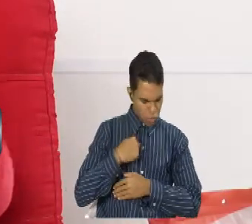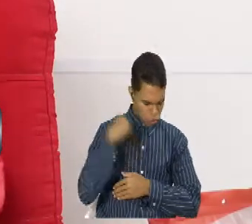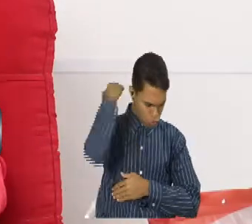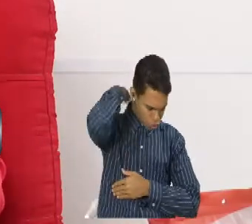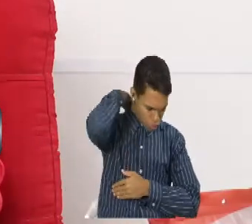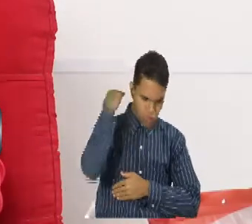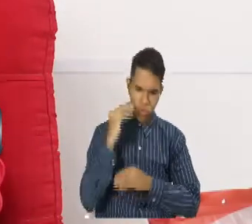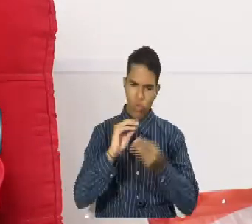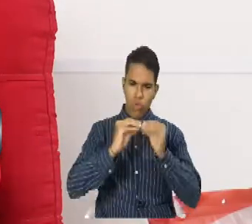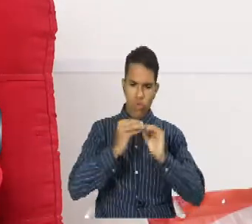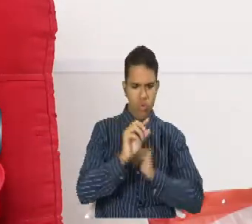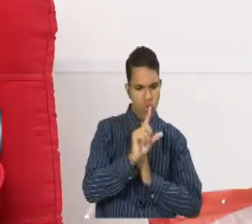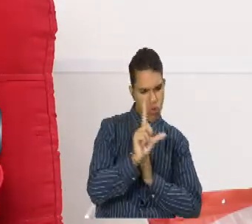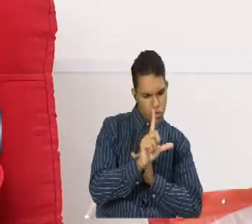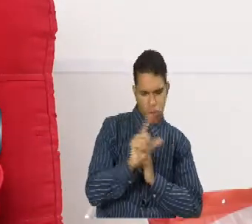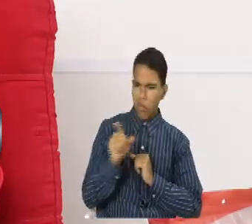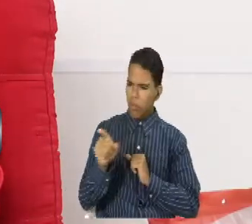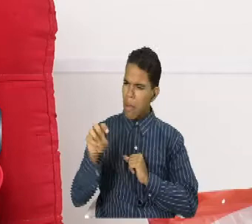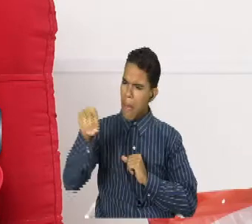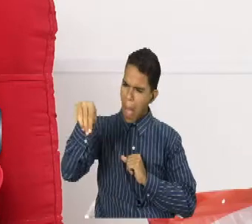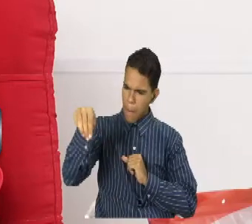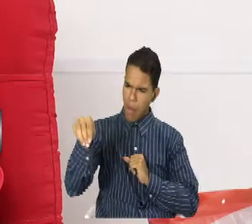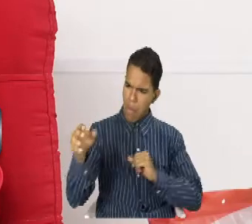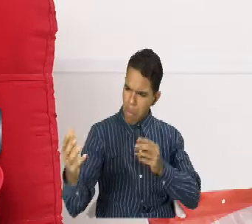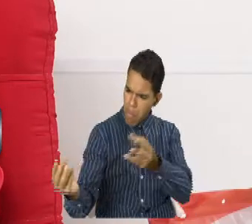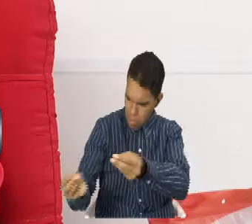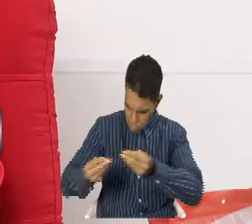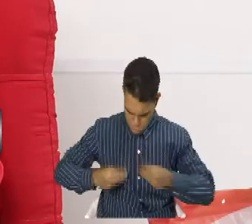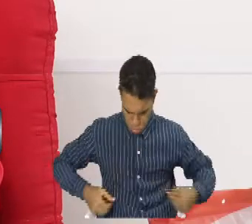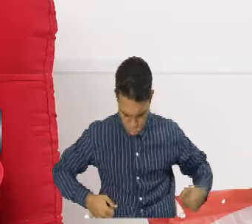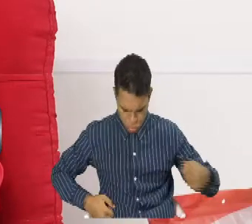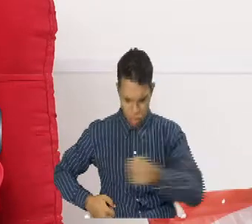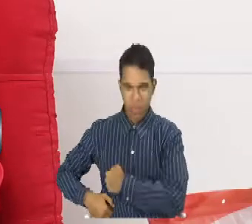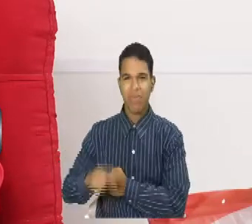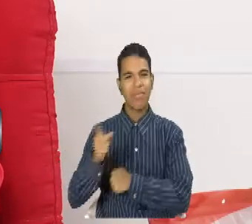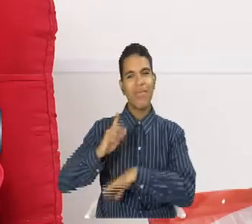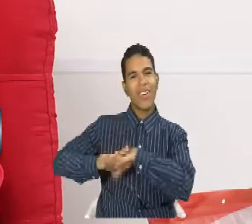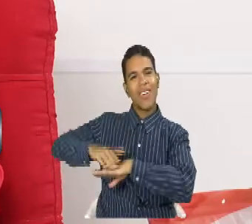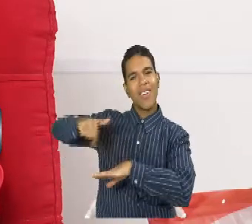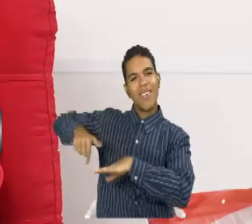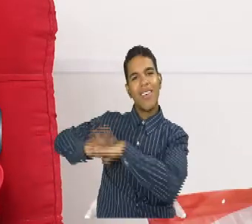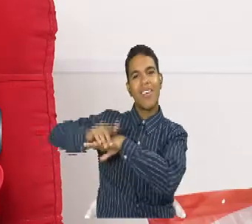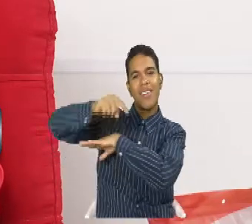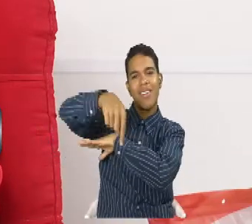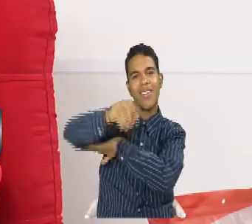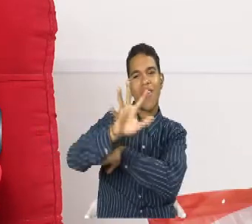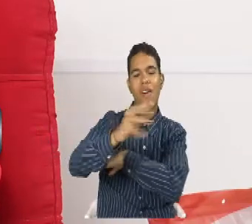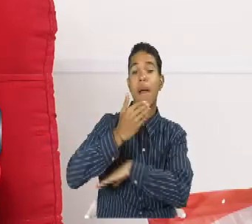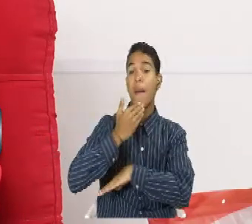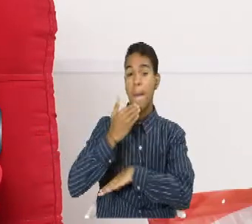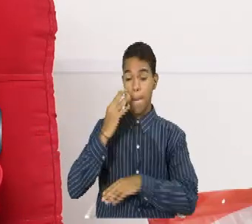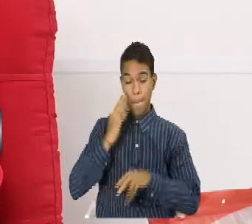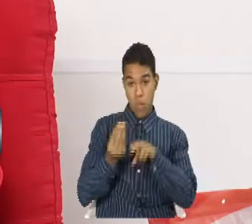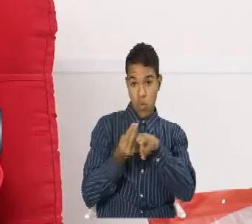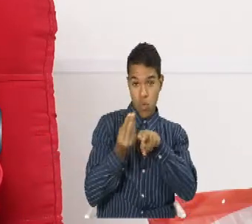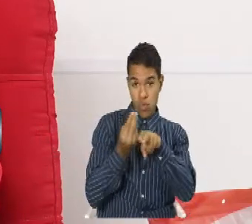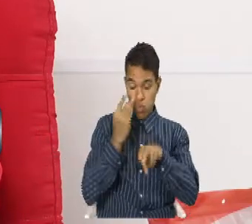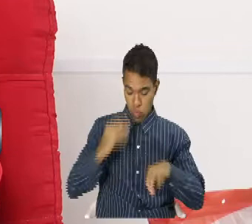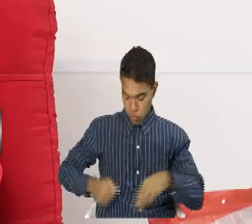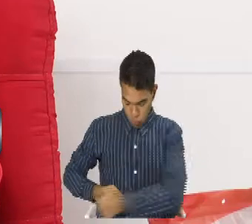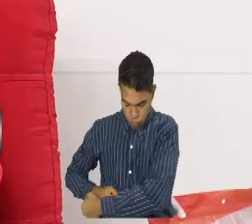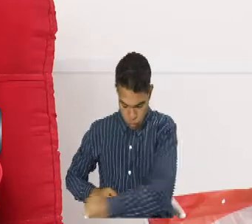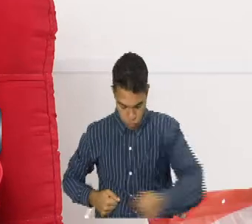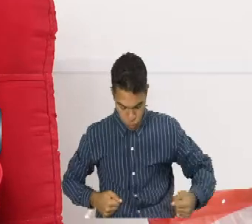una M. No, esto tiene sus consecuencias. A ver, cuando nosotros forzamos una faja, aparte de que la podemos dañar,